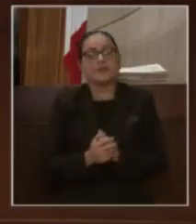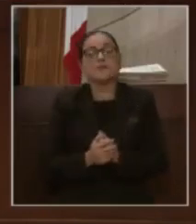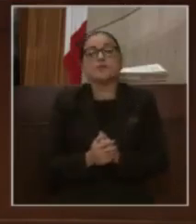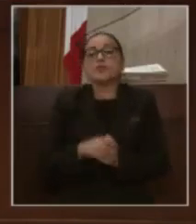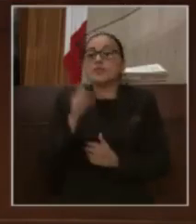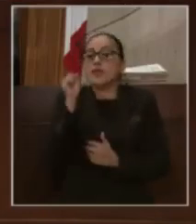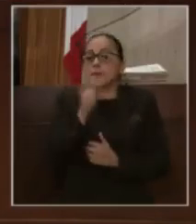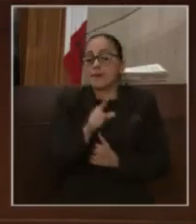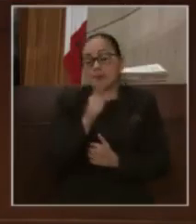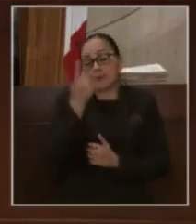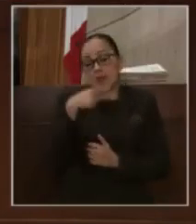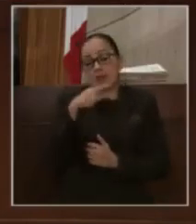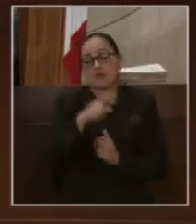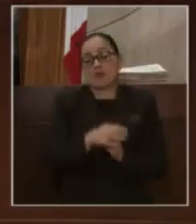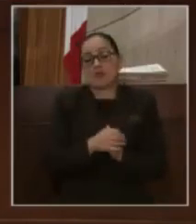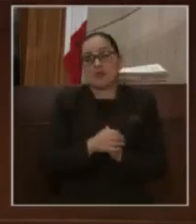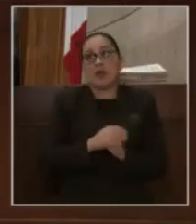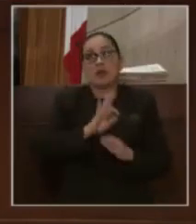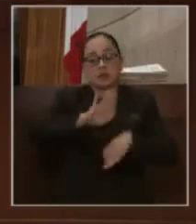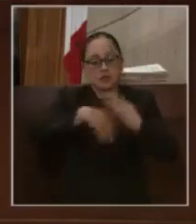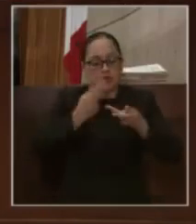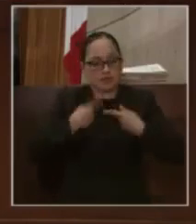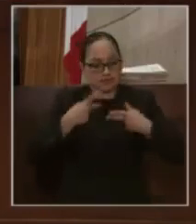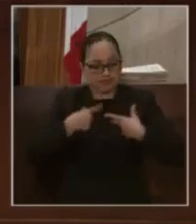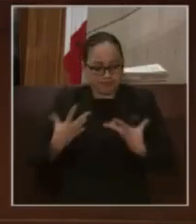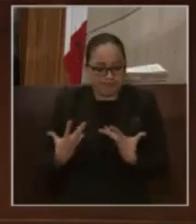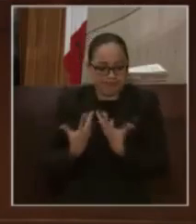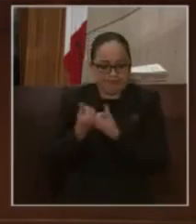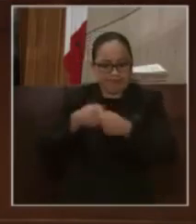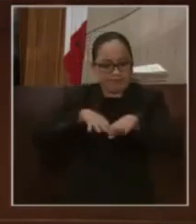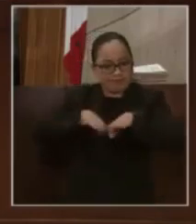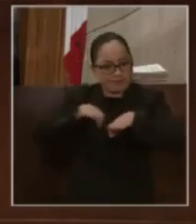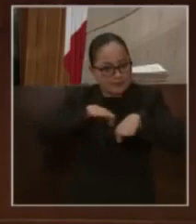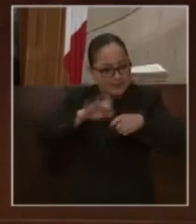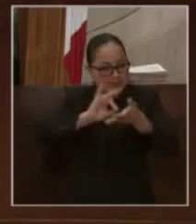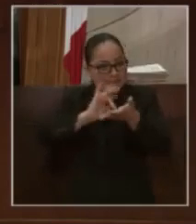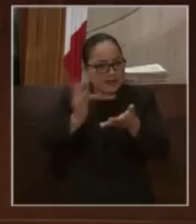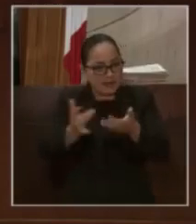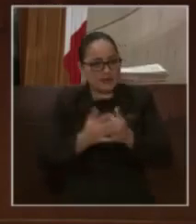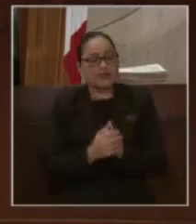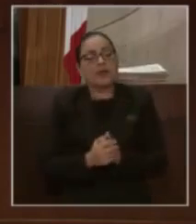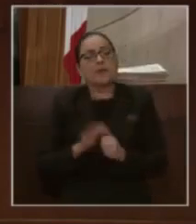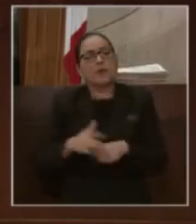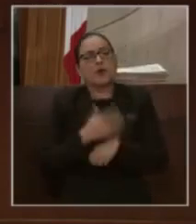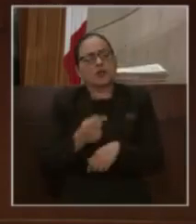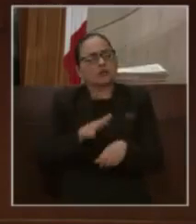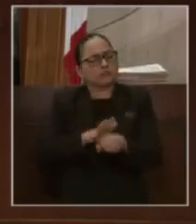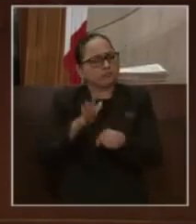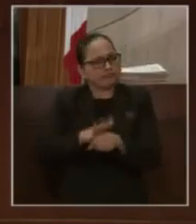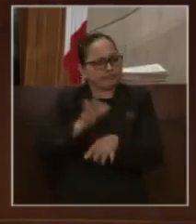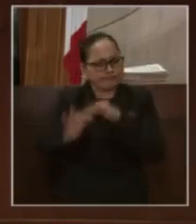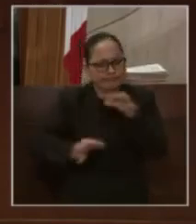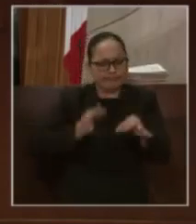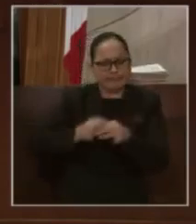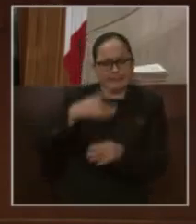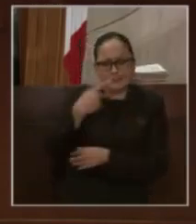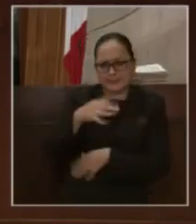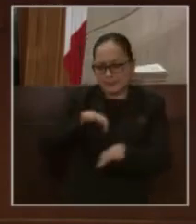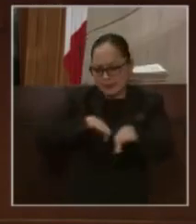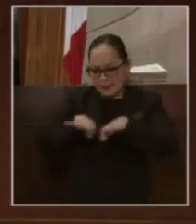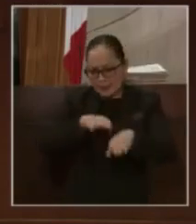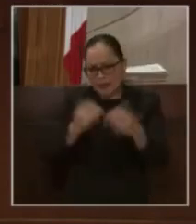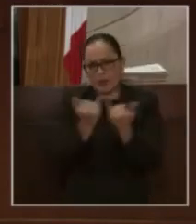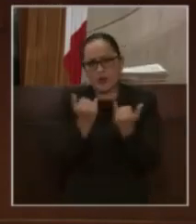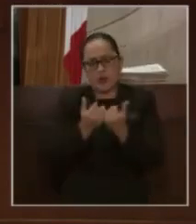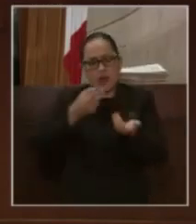Acuerdos y a todos los colaboradores que en ella trabajan por la eficiencia de su trabajo, así como